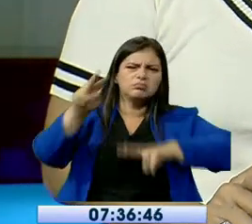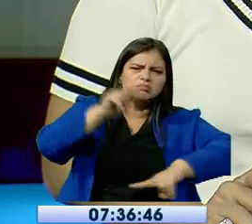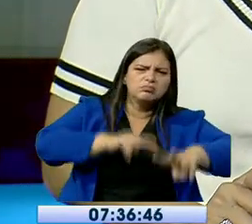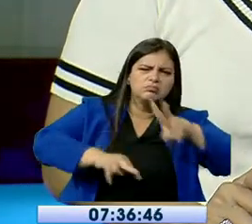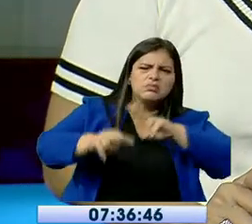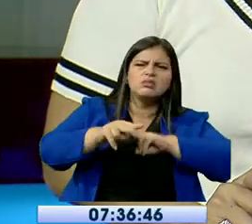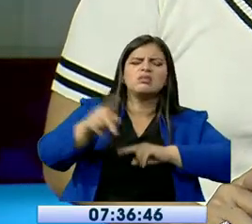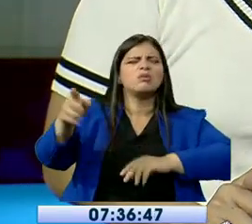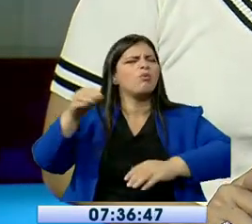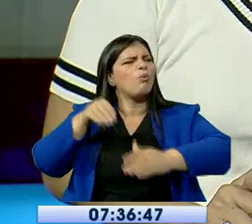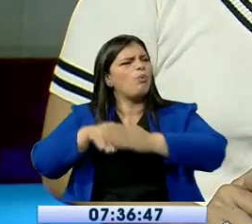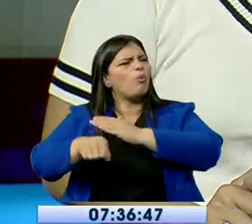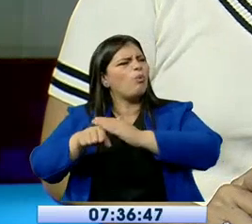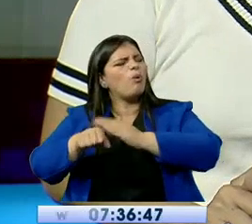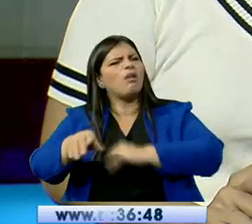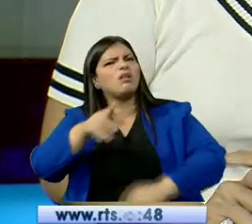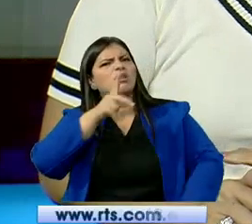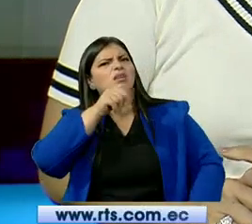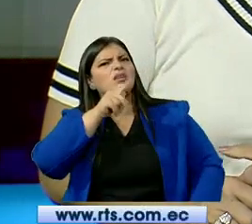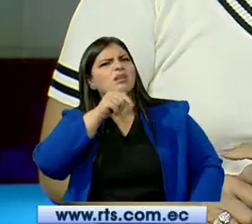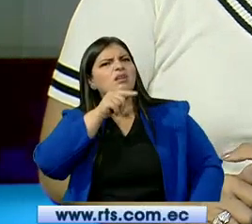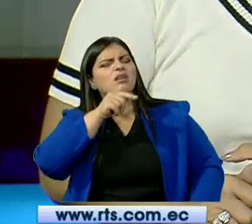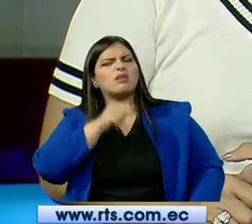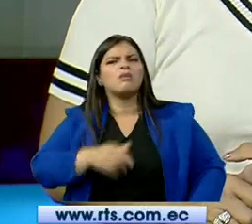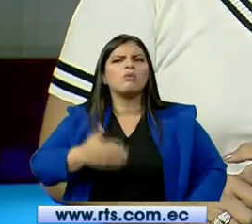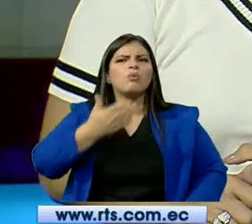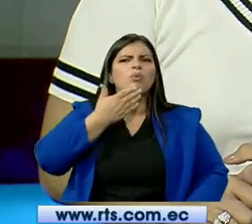un país centroamericano.